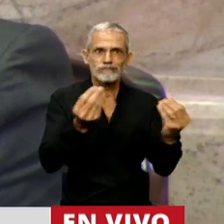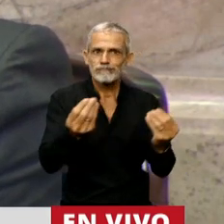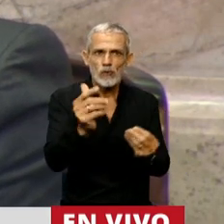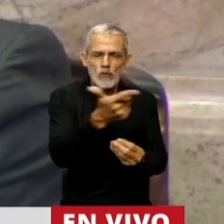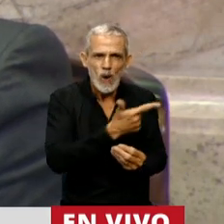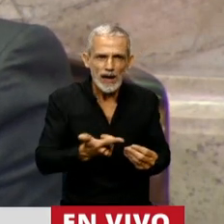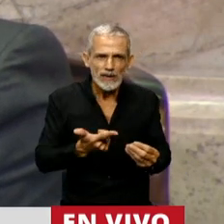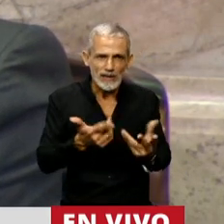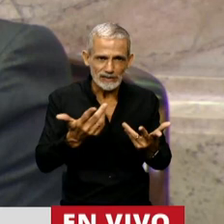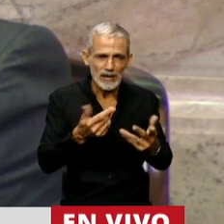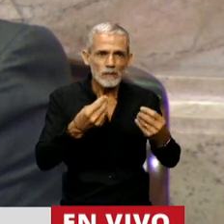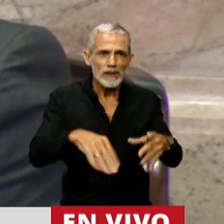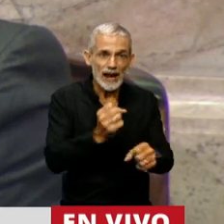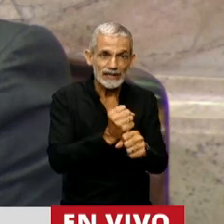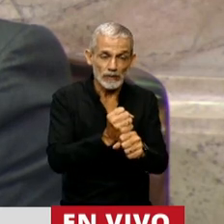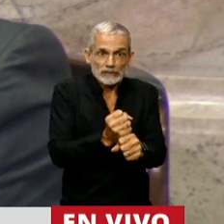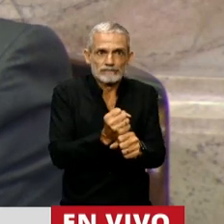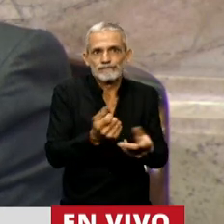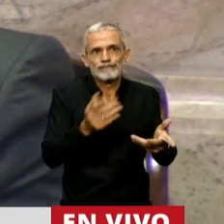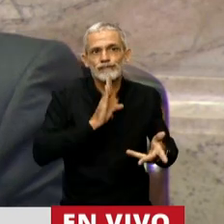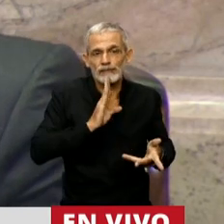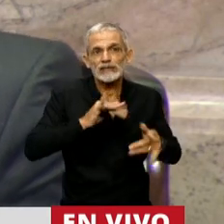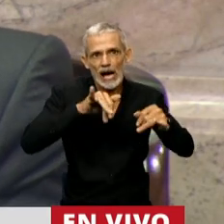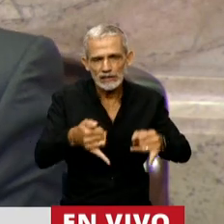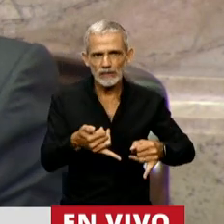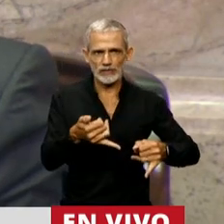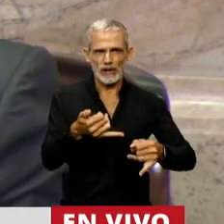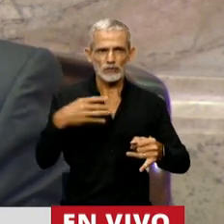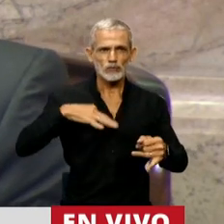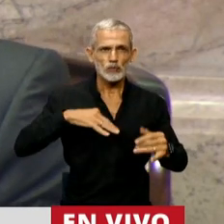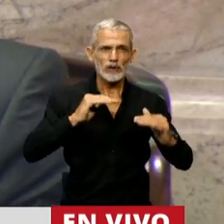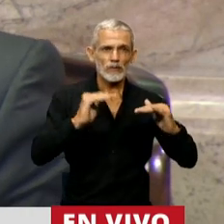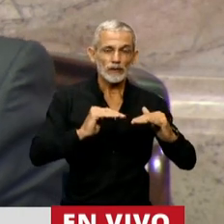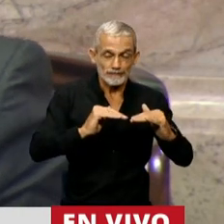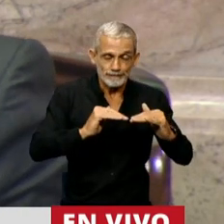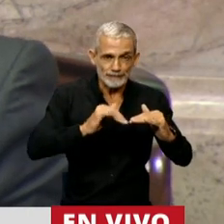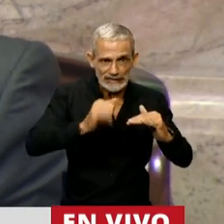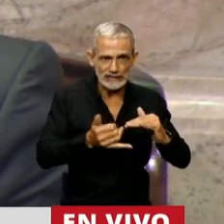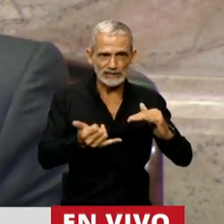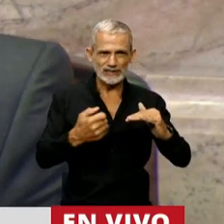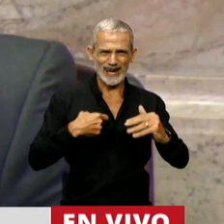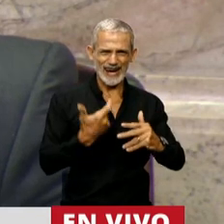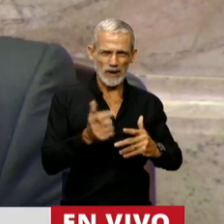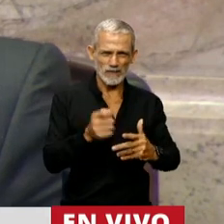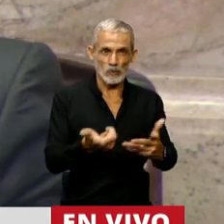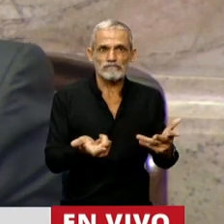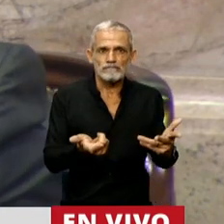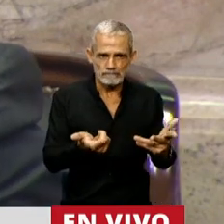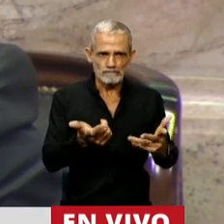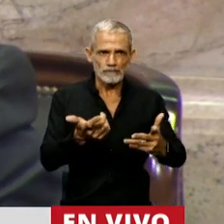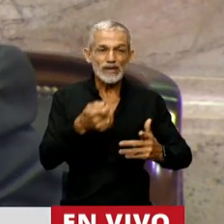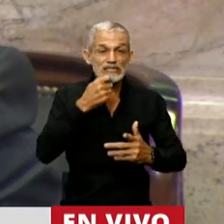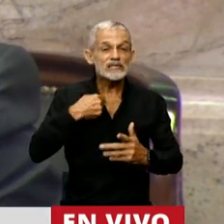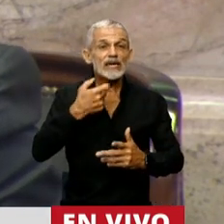una amenaza real. Si de verdad quisieran o les interesaba sostener el ingreso